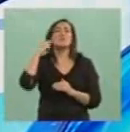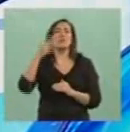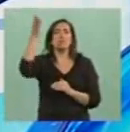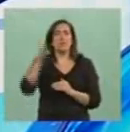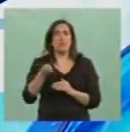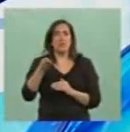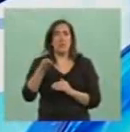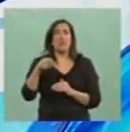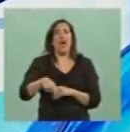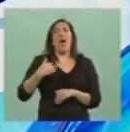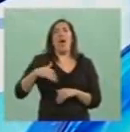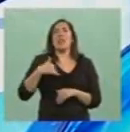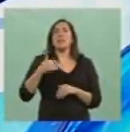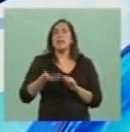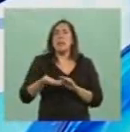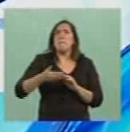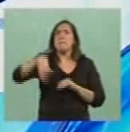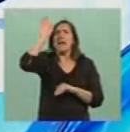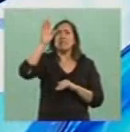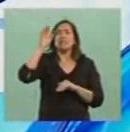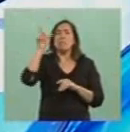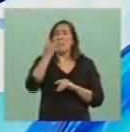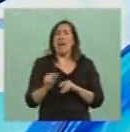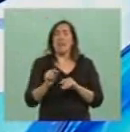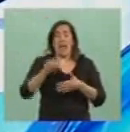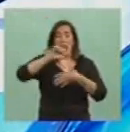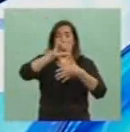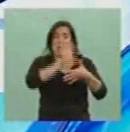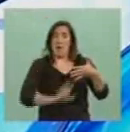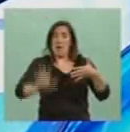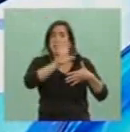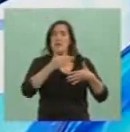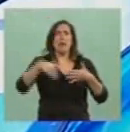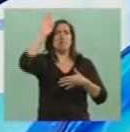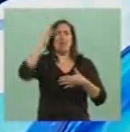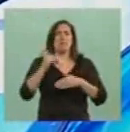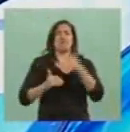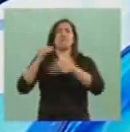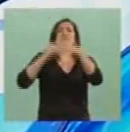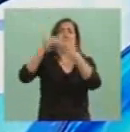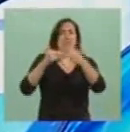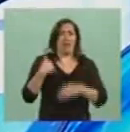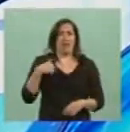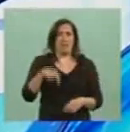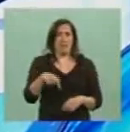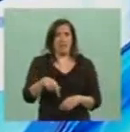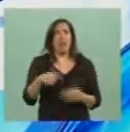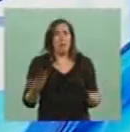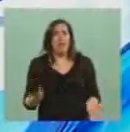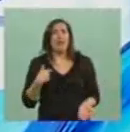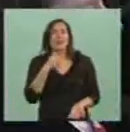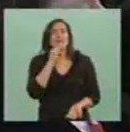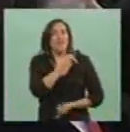8,9%, siendo el país de mayor crecimiento en Latinoamérica. Por eso digo que estamos